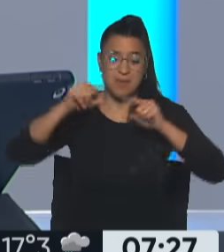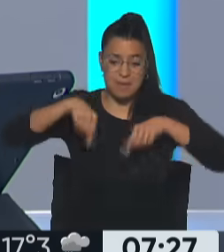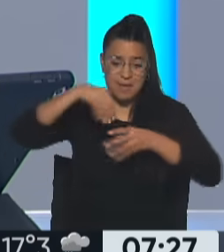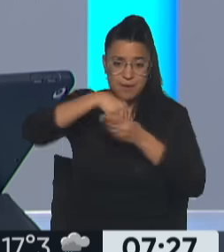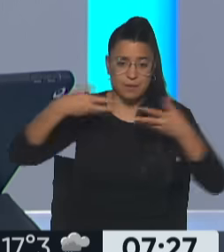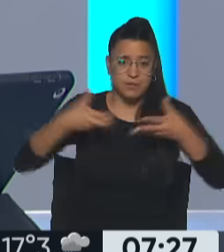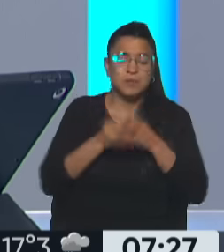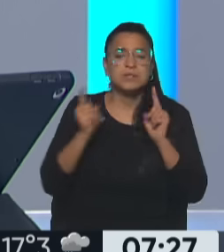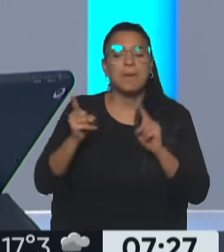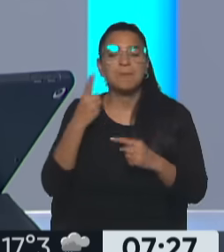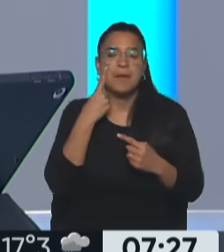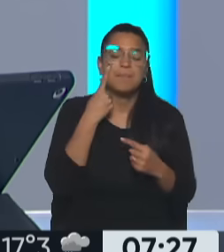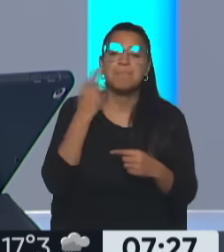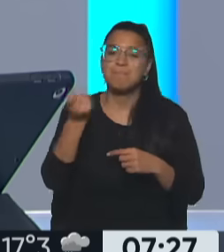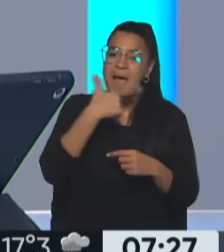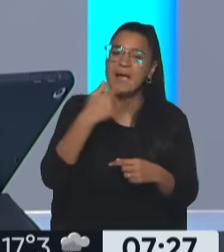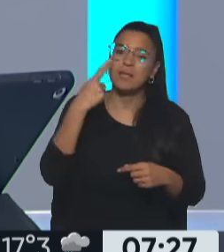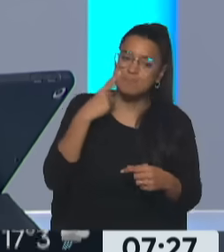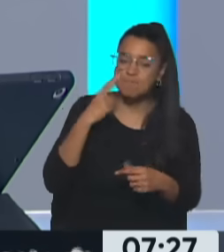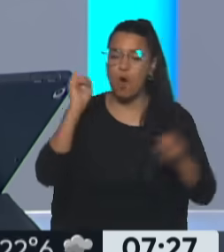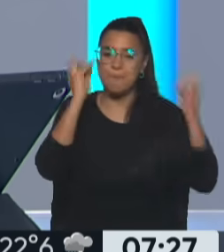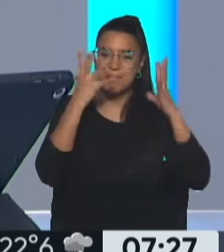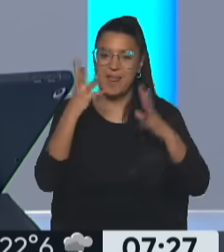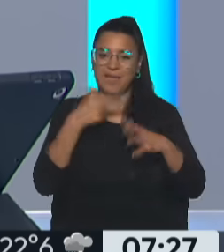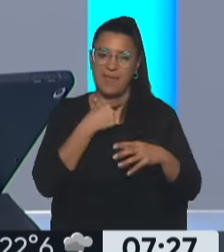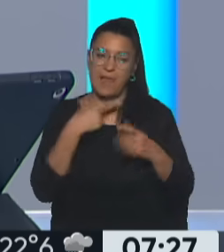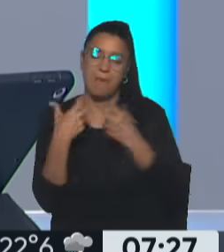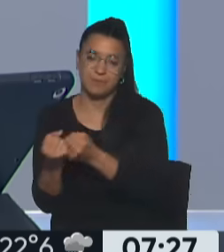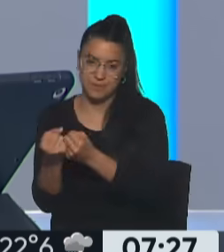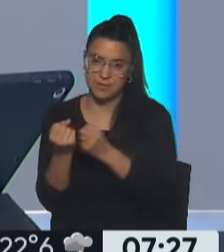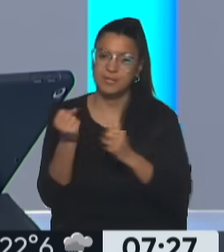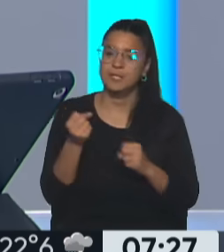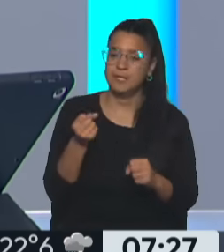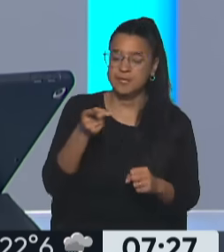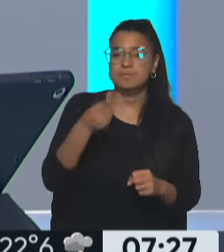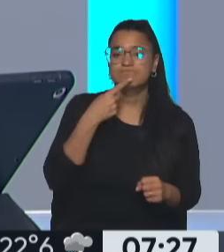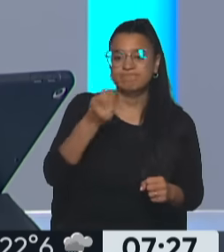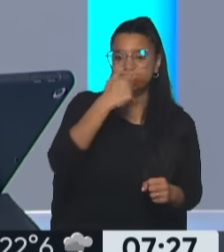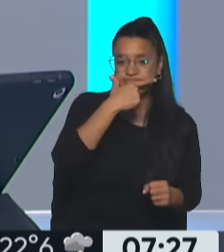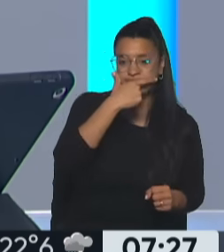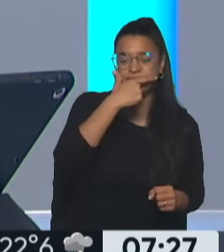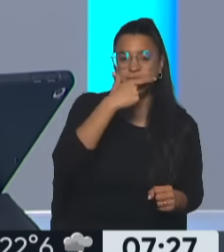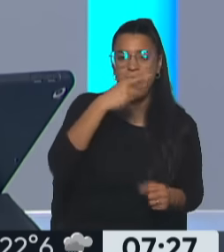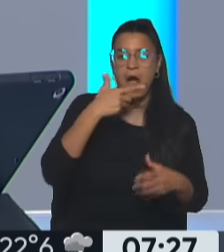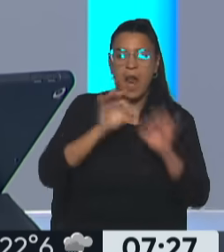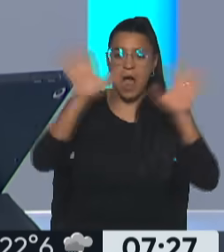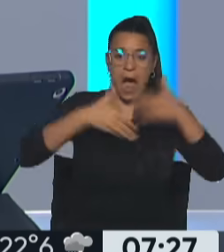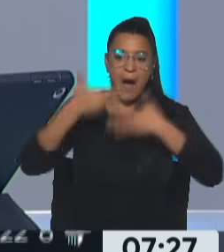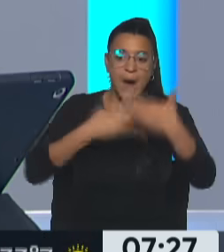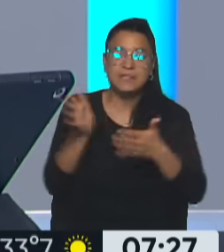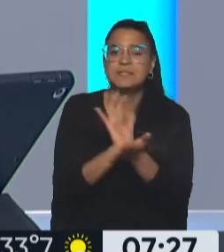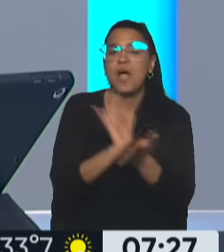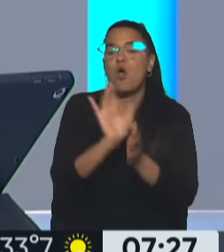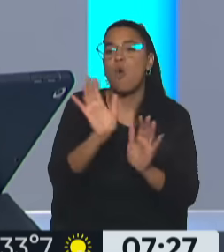internas y el coqueteo de Mauricio Macri con Javier Milei hasta último momento. Mauricio Macri hablando de La Libertad Avanza como un espacio